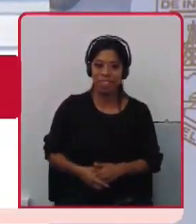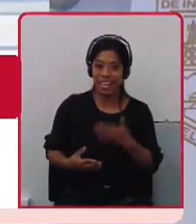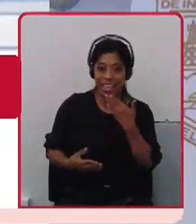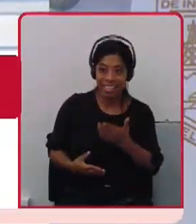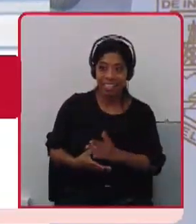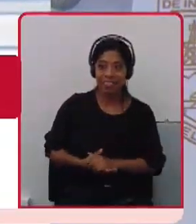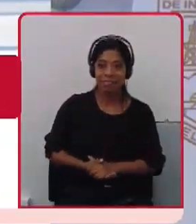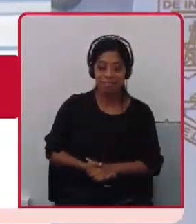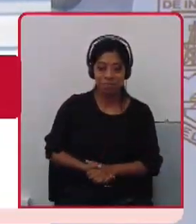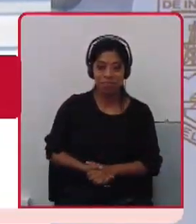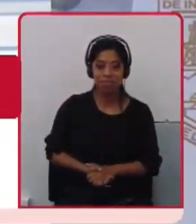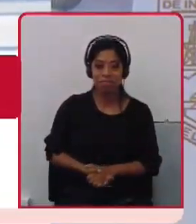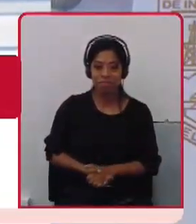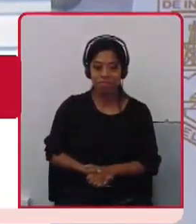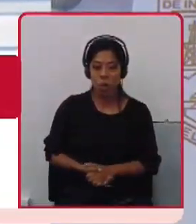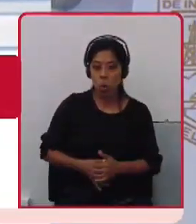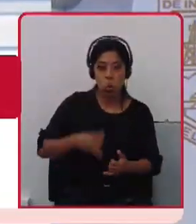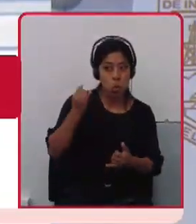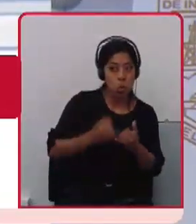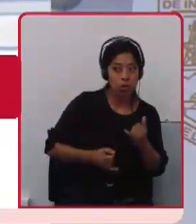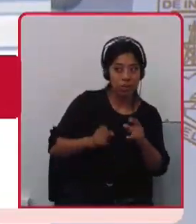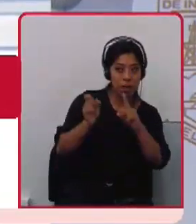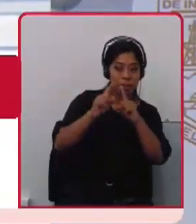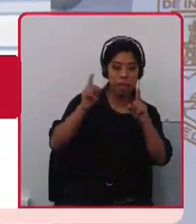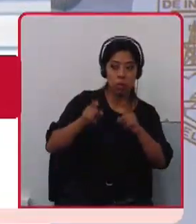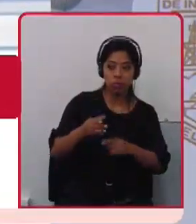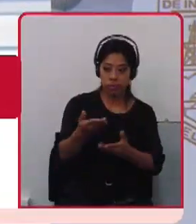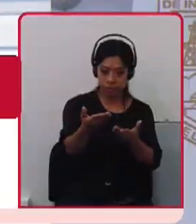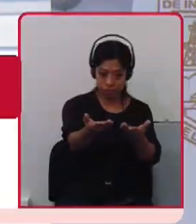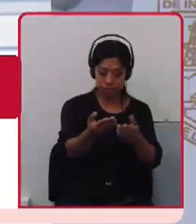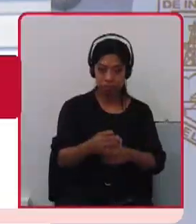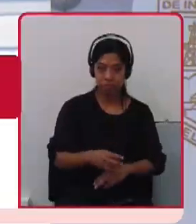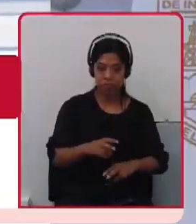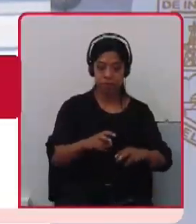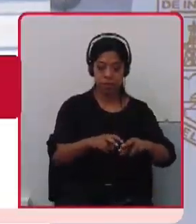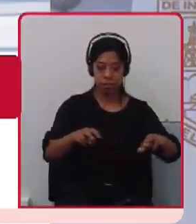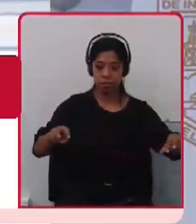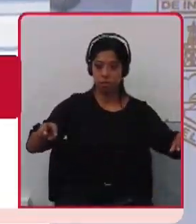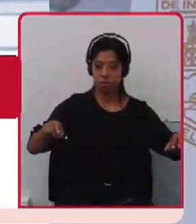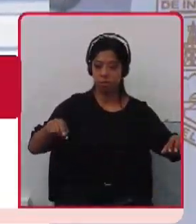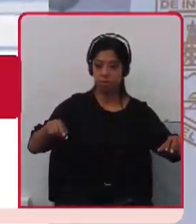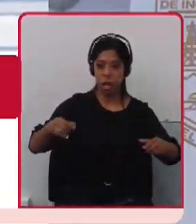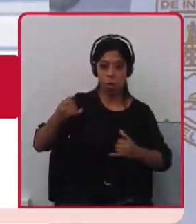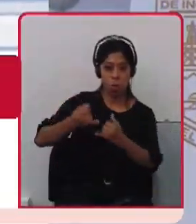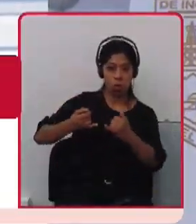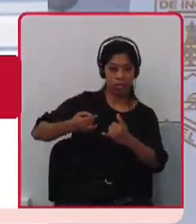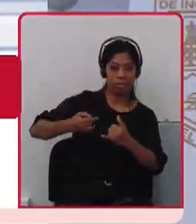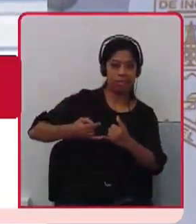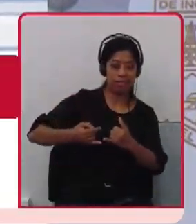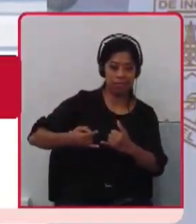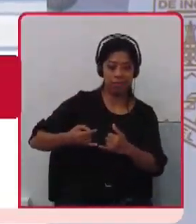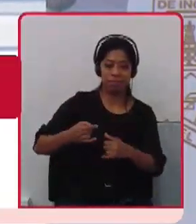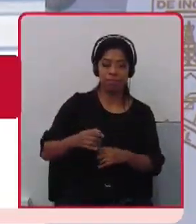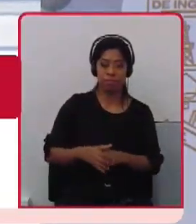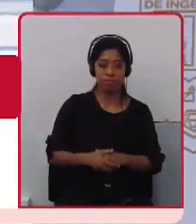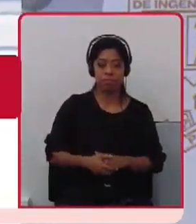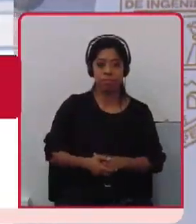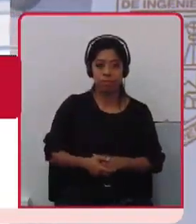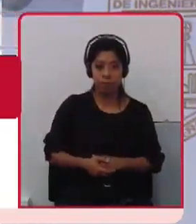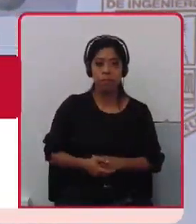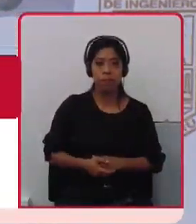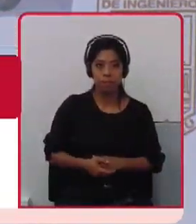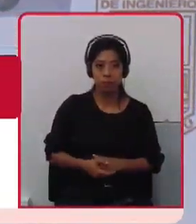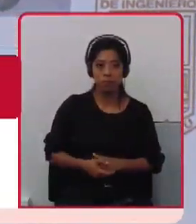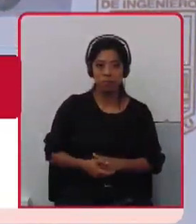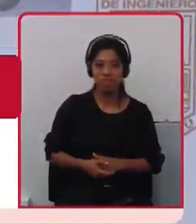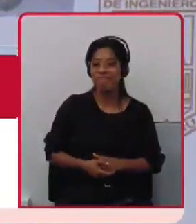Gracias. Una última consulta, el colega de la fila, la penúltima fila. Buenas tardes. Bueno,